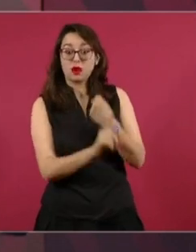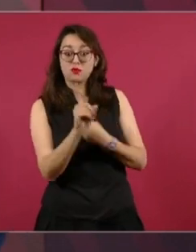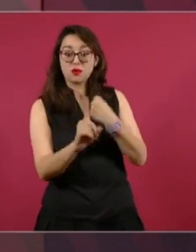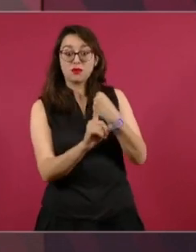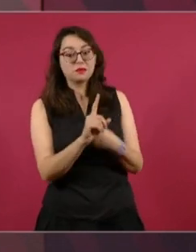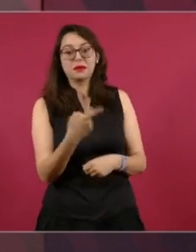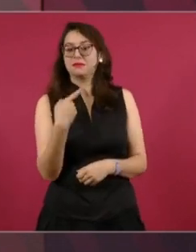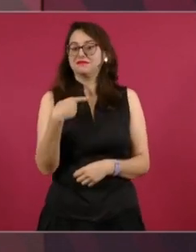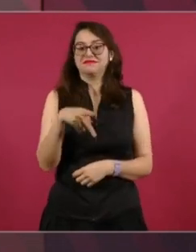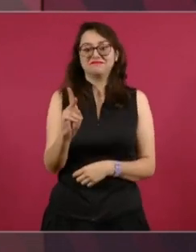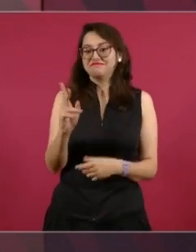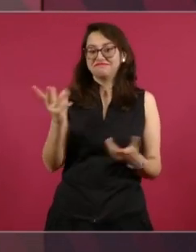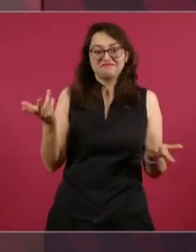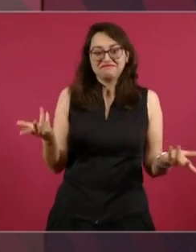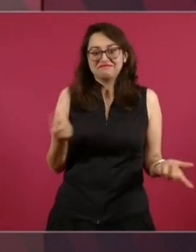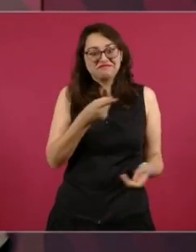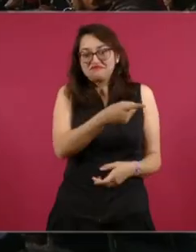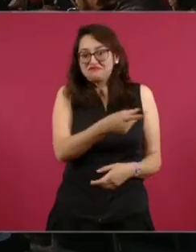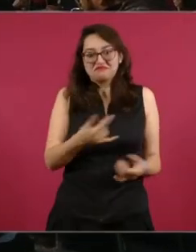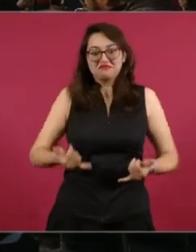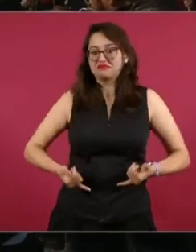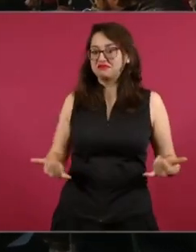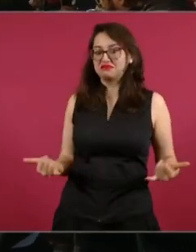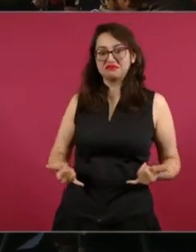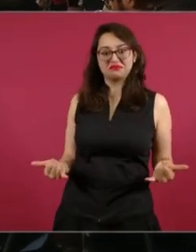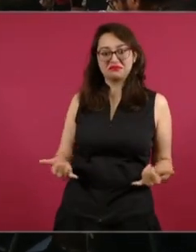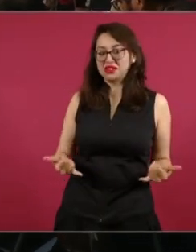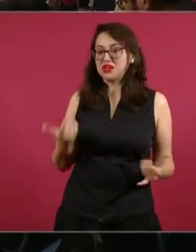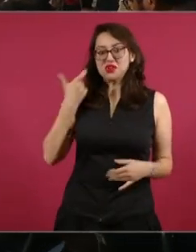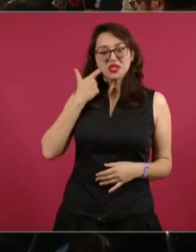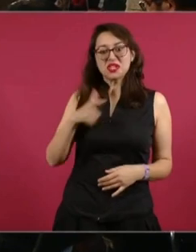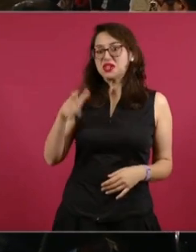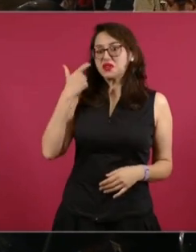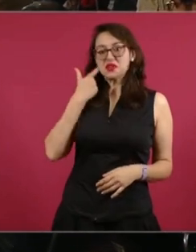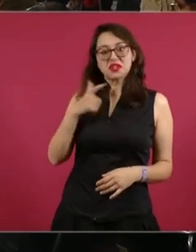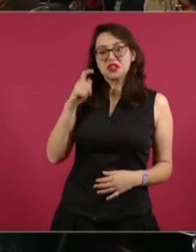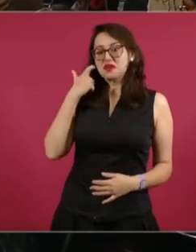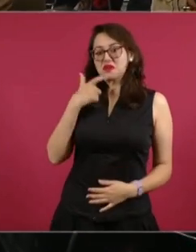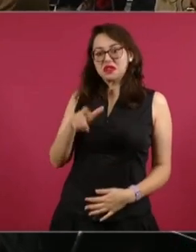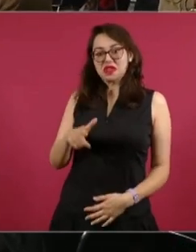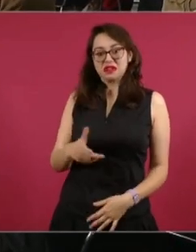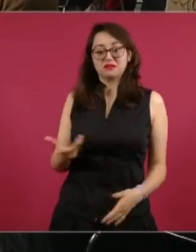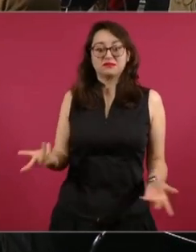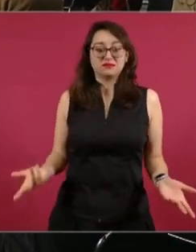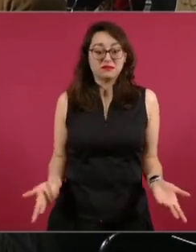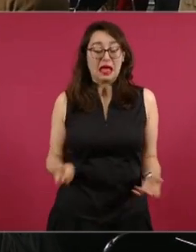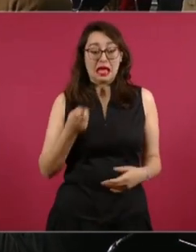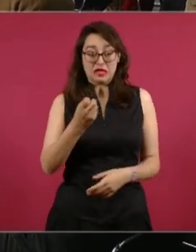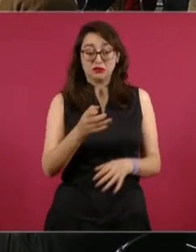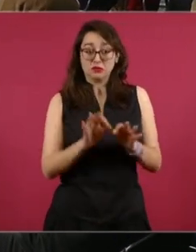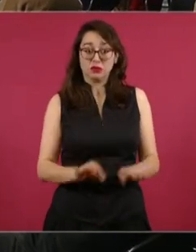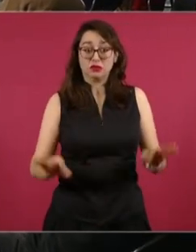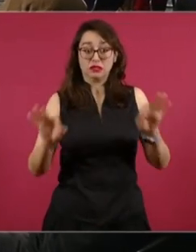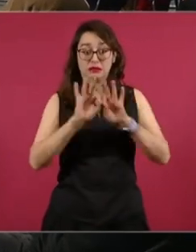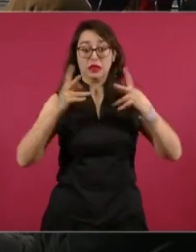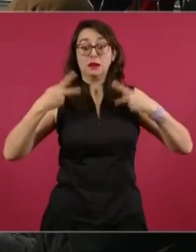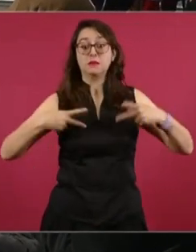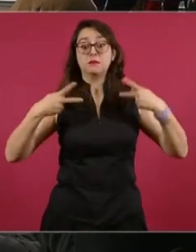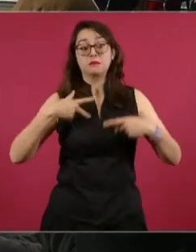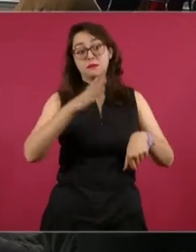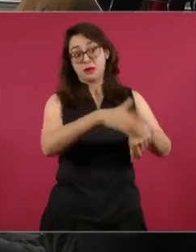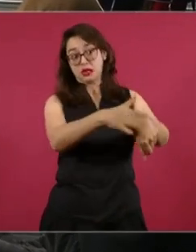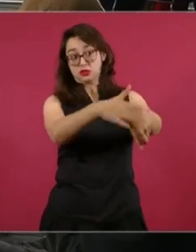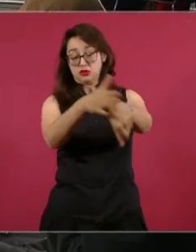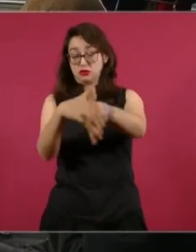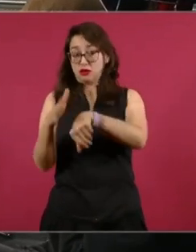es muy complejo. Y algunos también piensan que el obstáculo